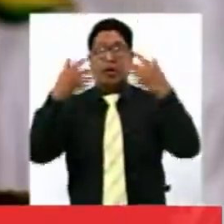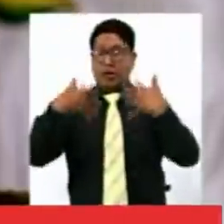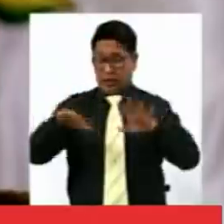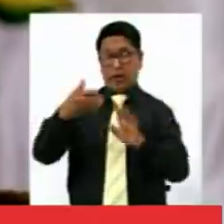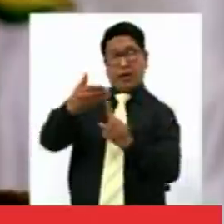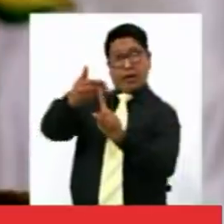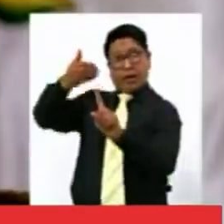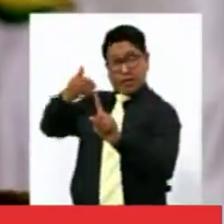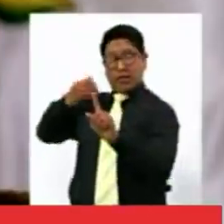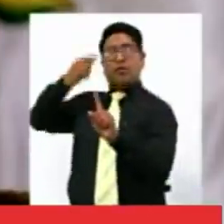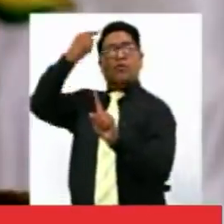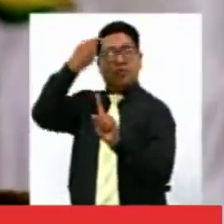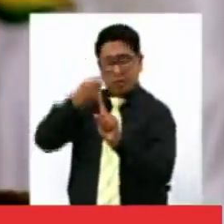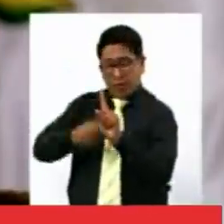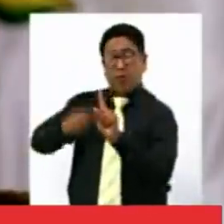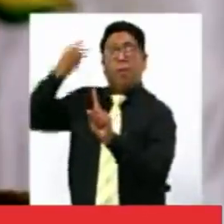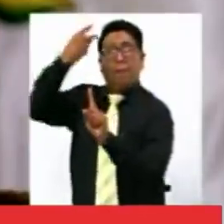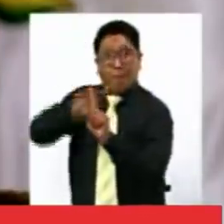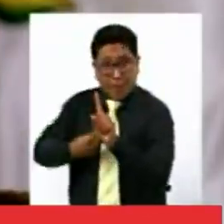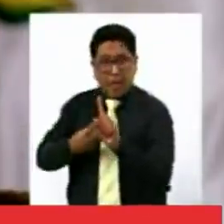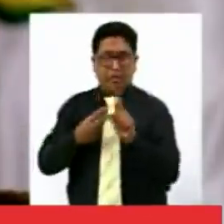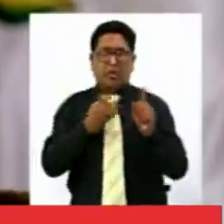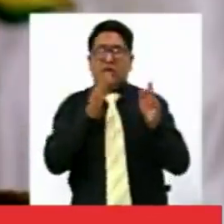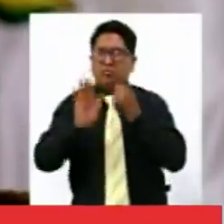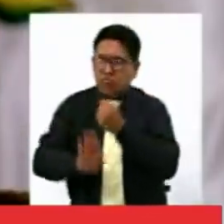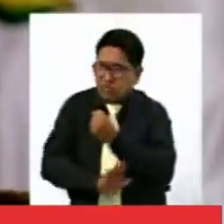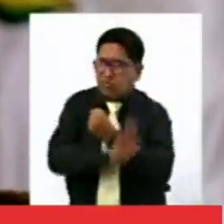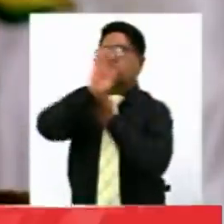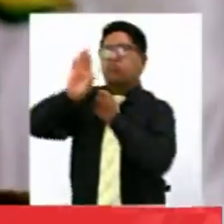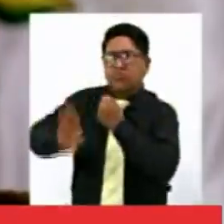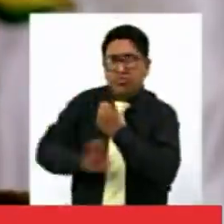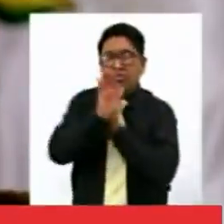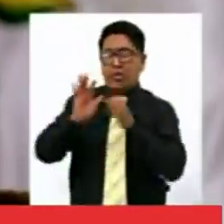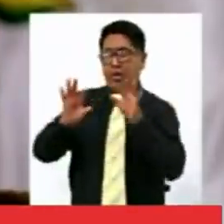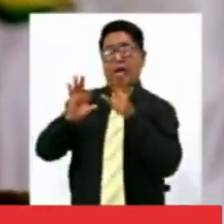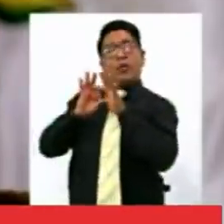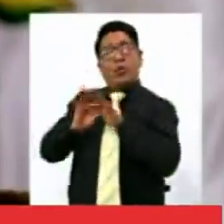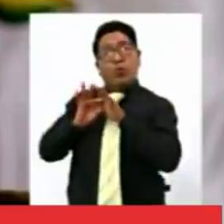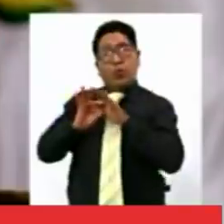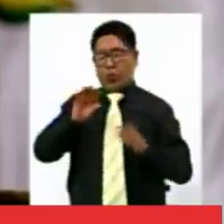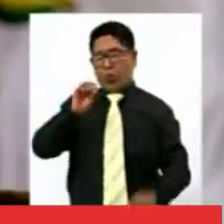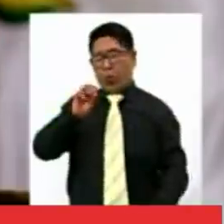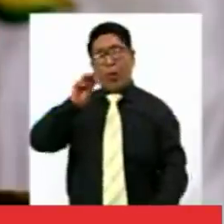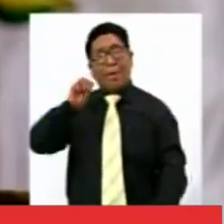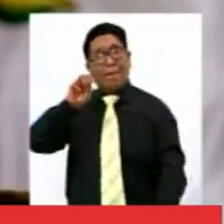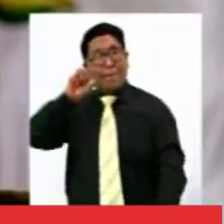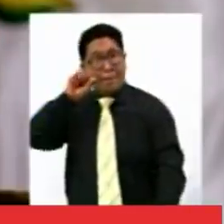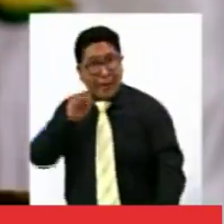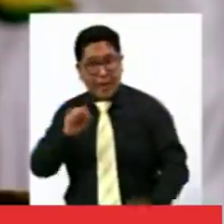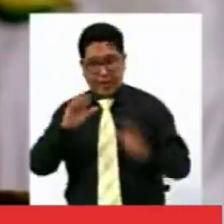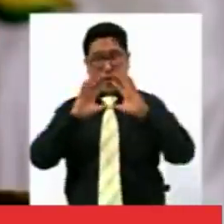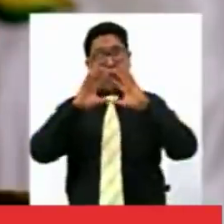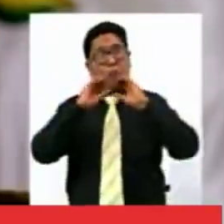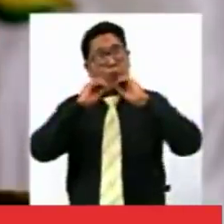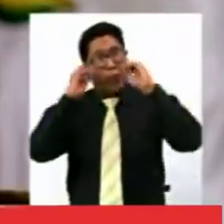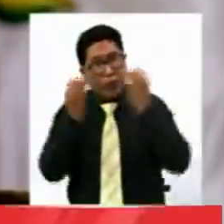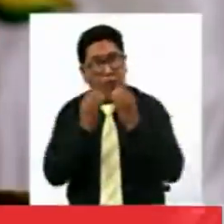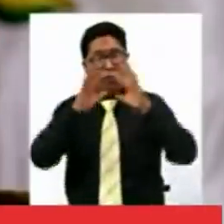meses comenzamos a enfrentar el virus lo hicimos junto a la organización mundial de la salud esta semana